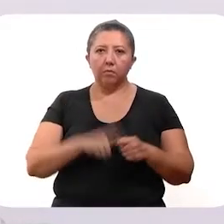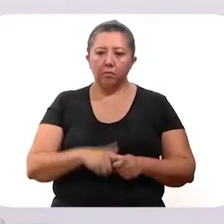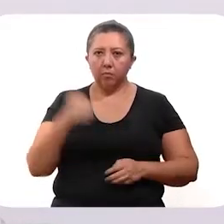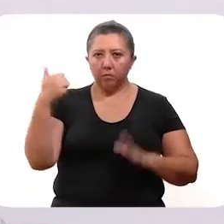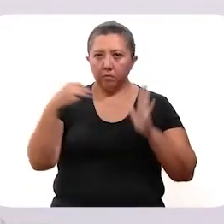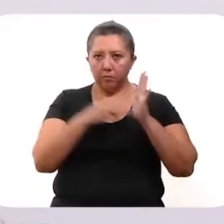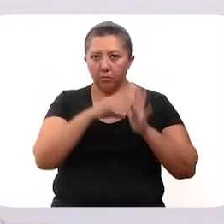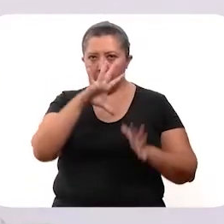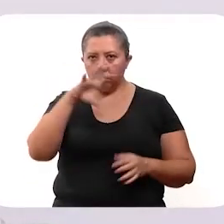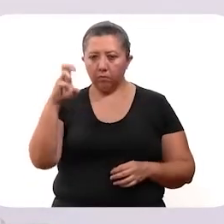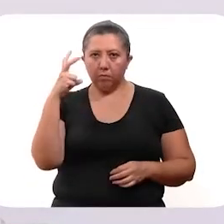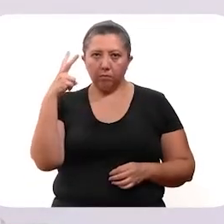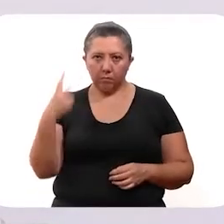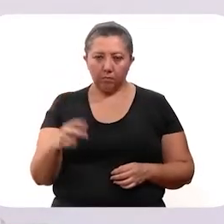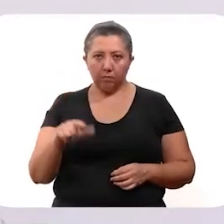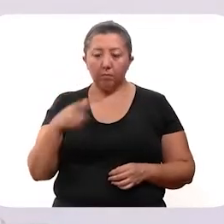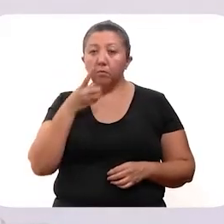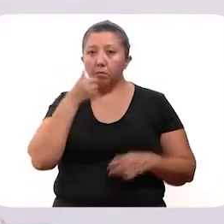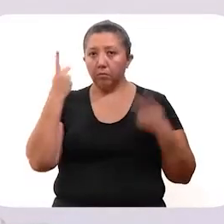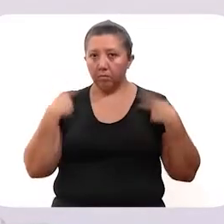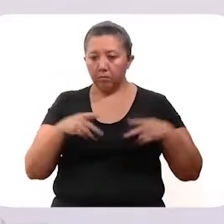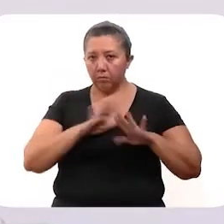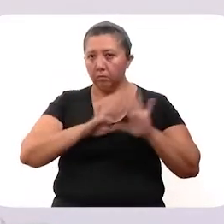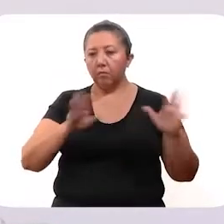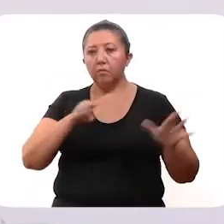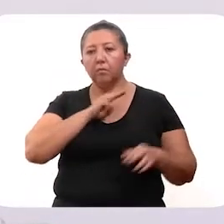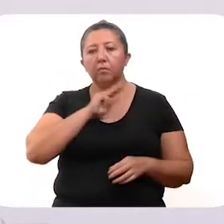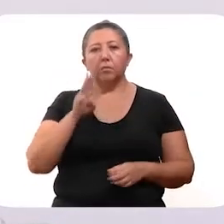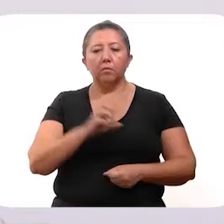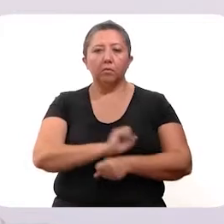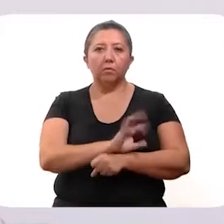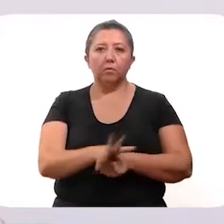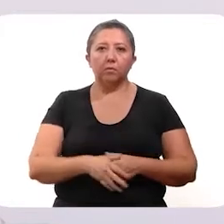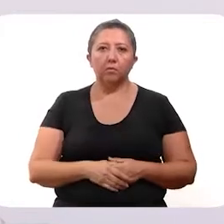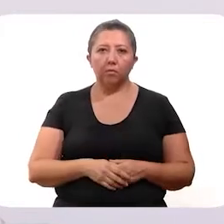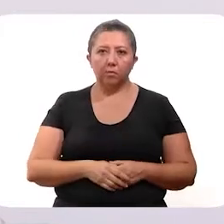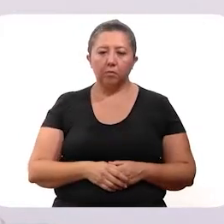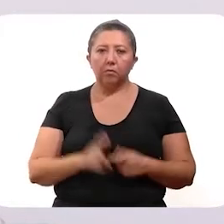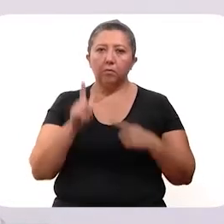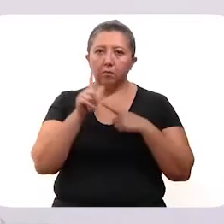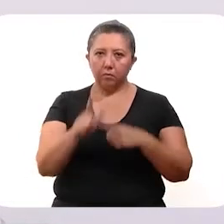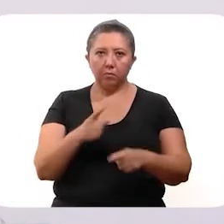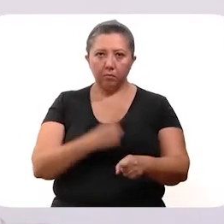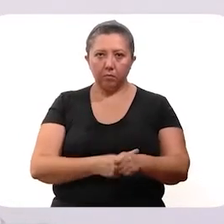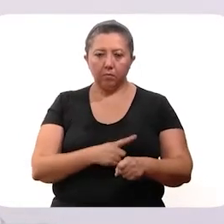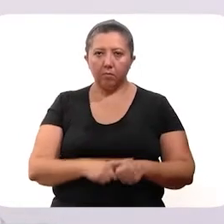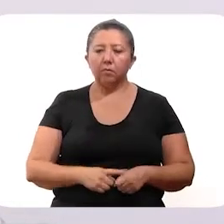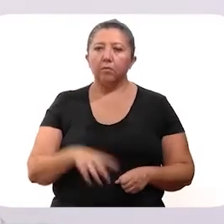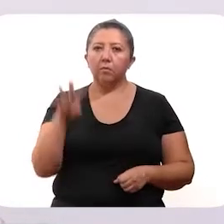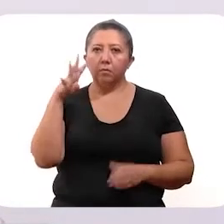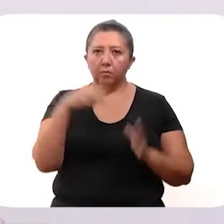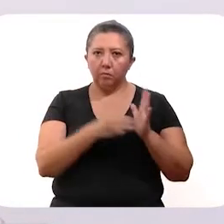son 6.512 las personas fallecidas a causa del coronavirus. De los casos activos,